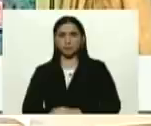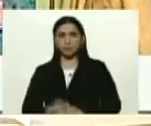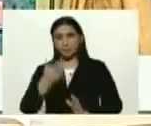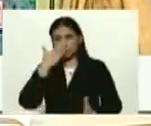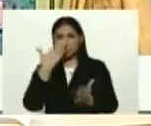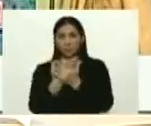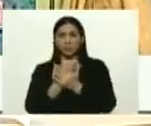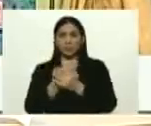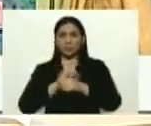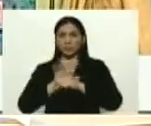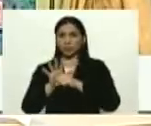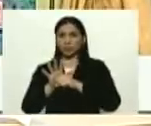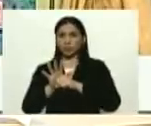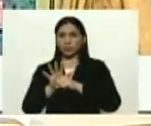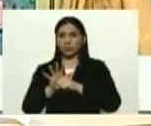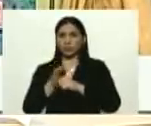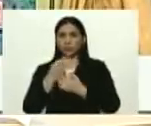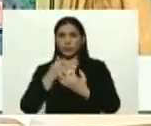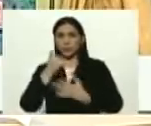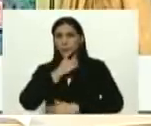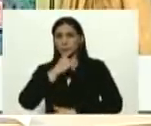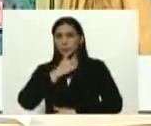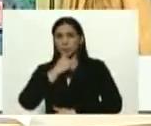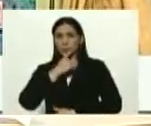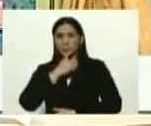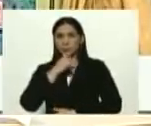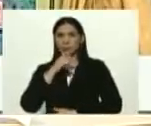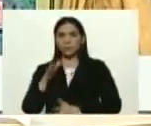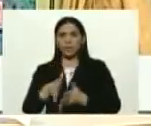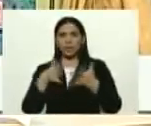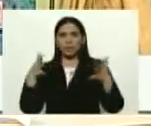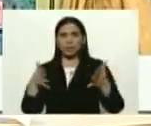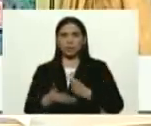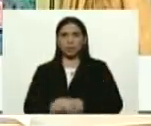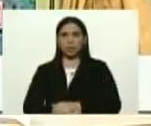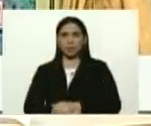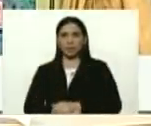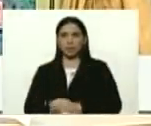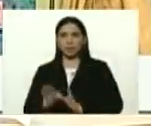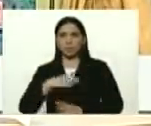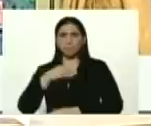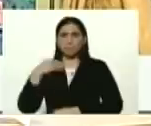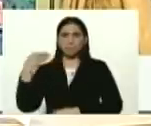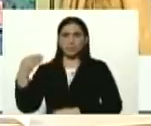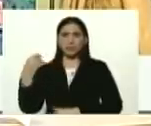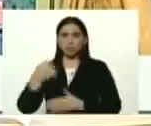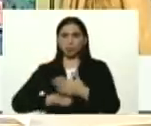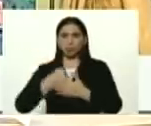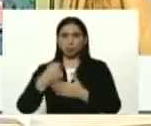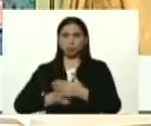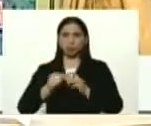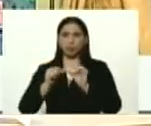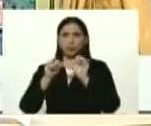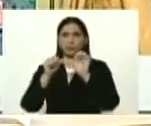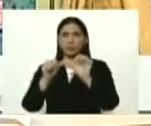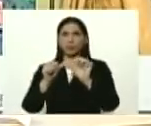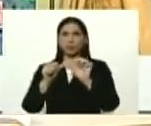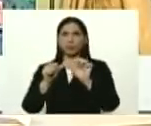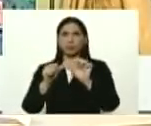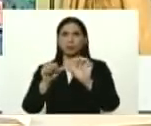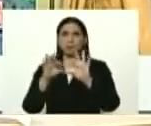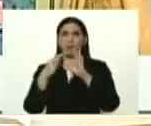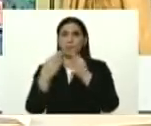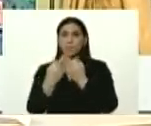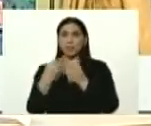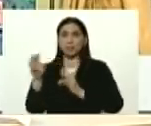enfrentar este coronavirus con perseverancia infinita, con espíritu de lucha permanente.